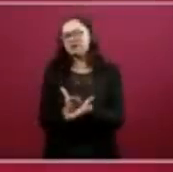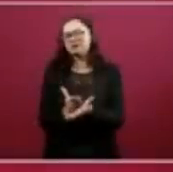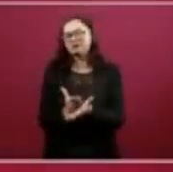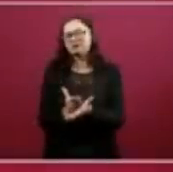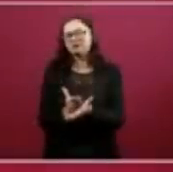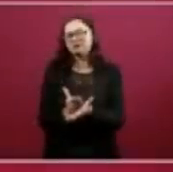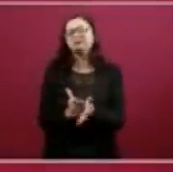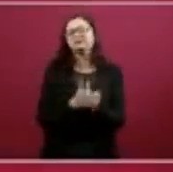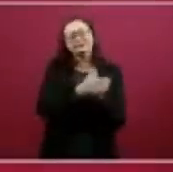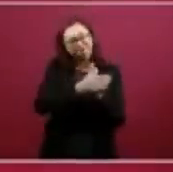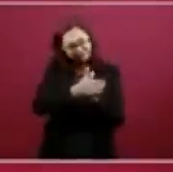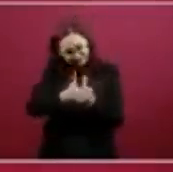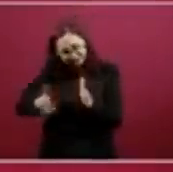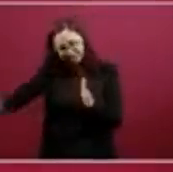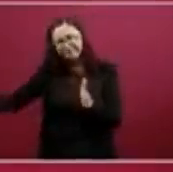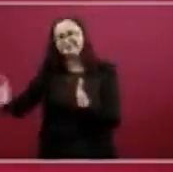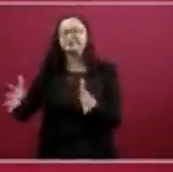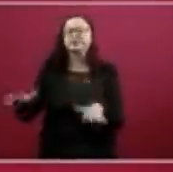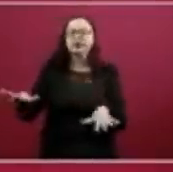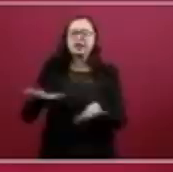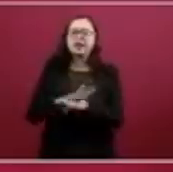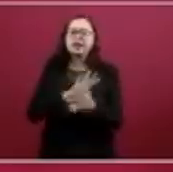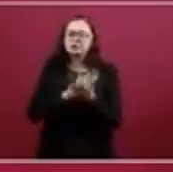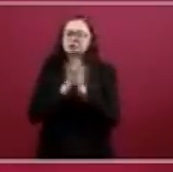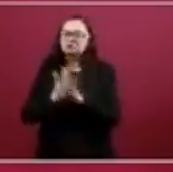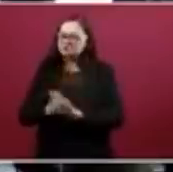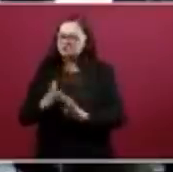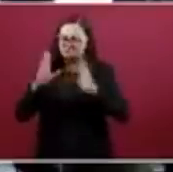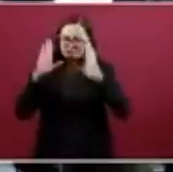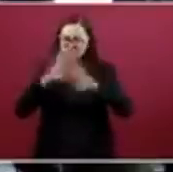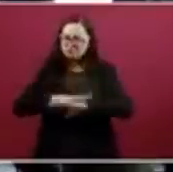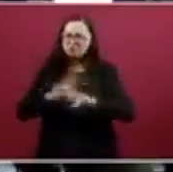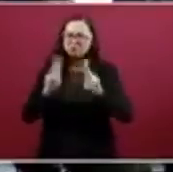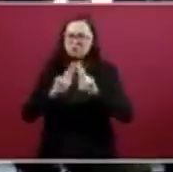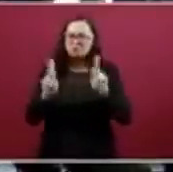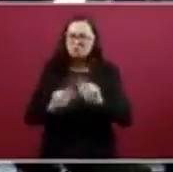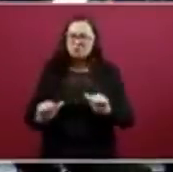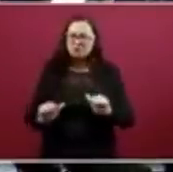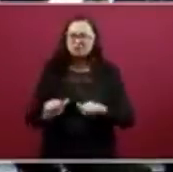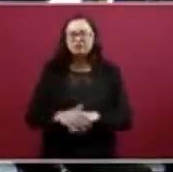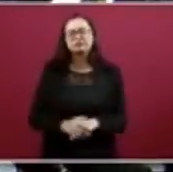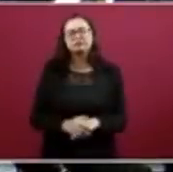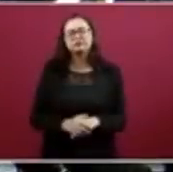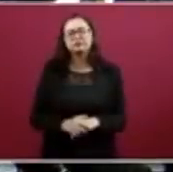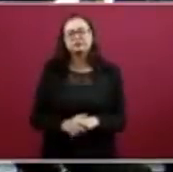Entonces, van a cambiar las cosas y hay muy buena armonía. Presidente, disculpe